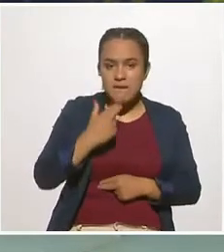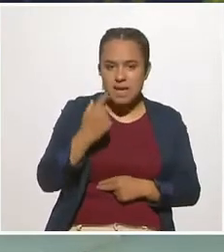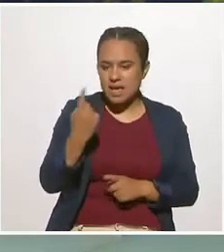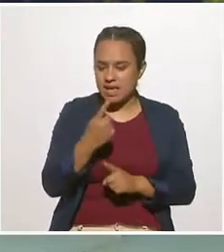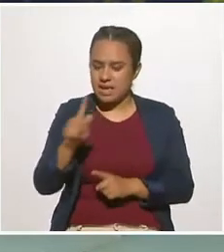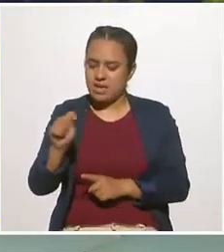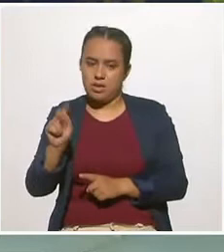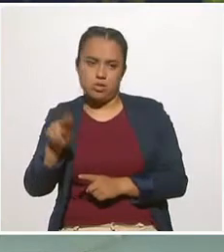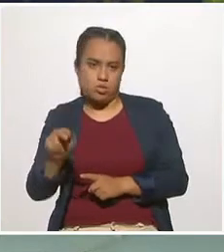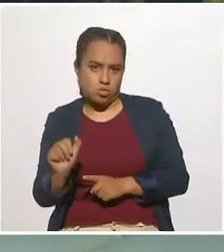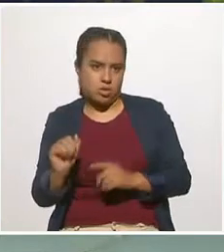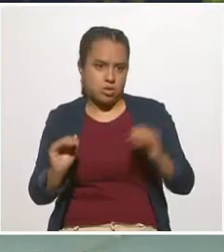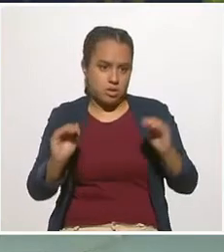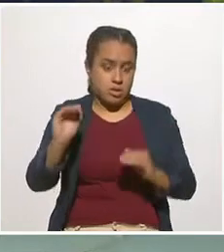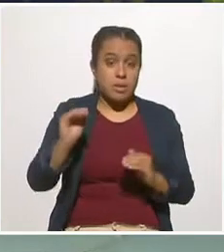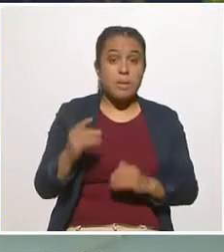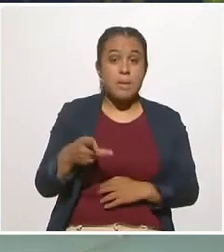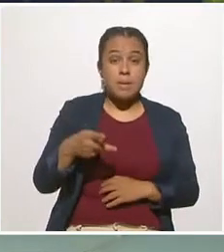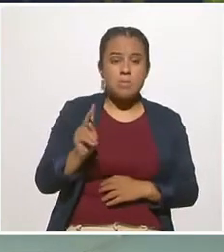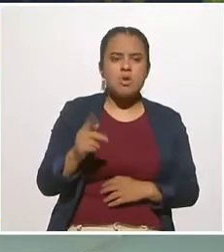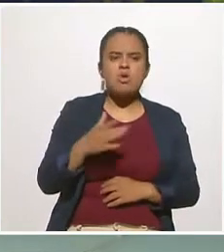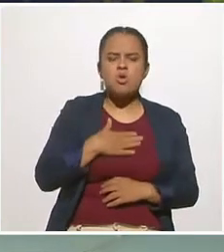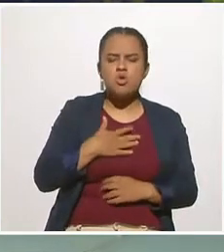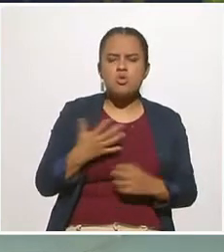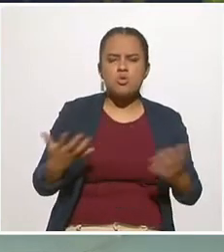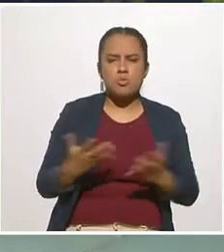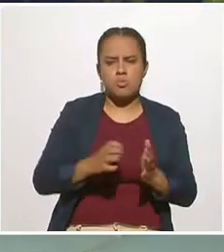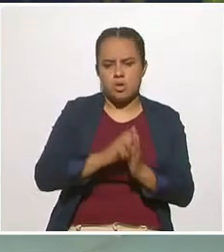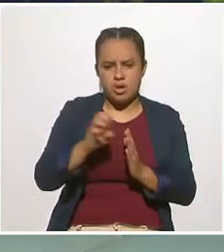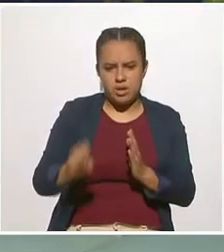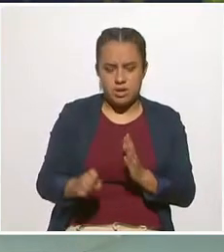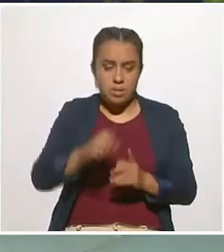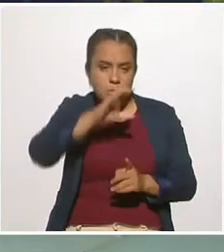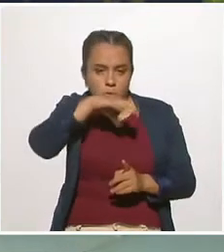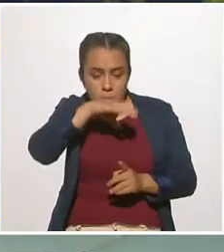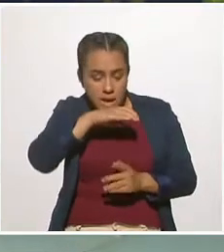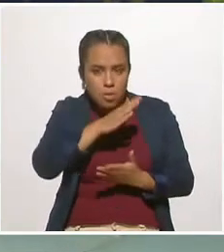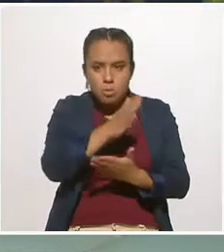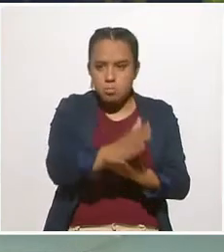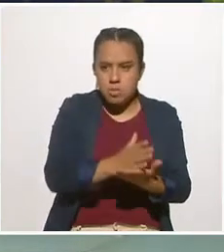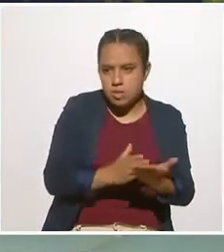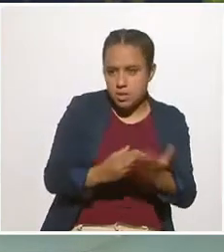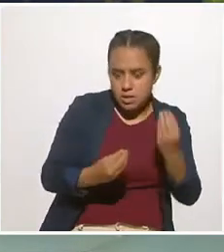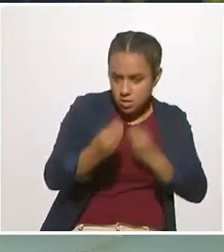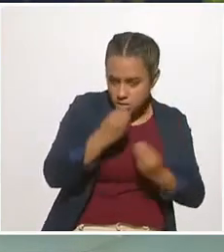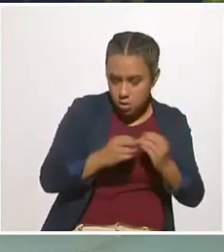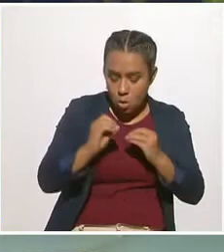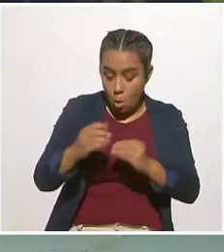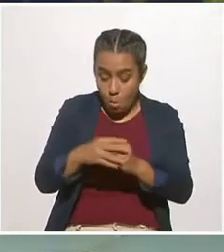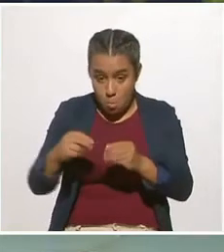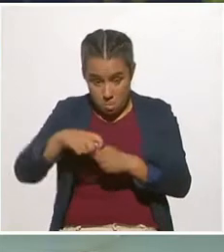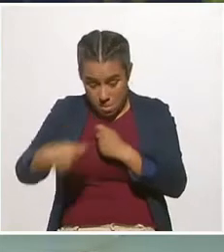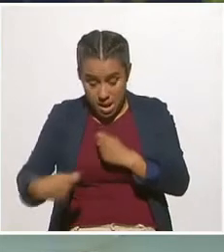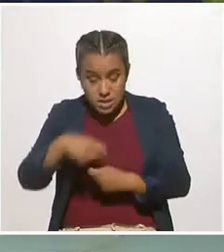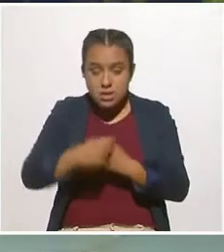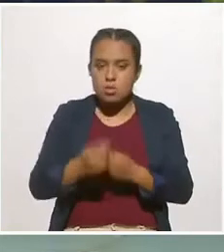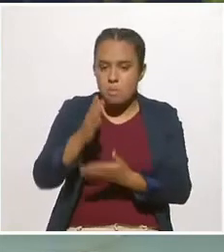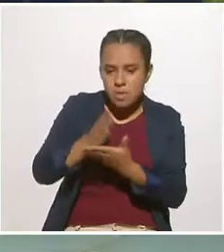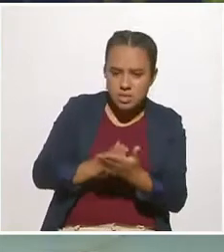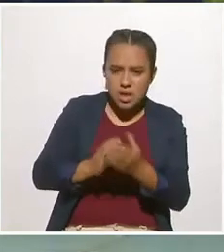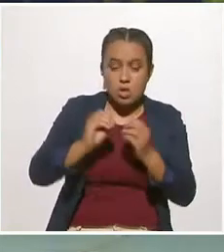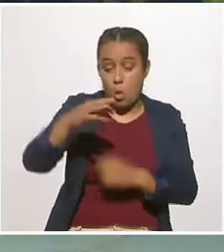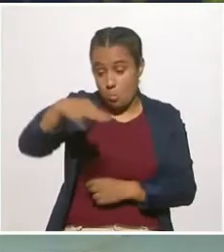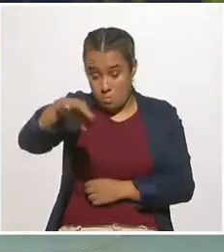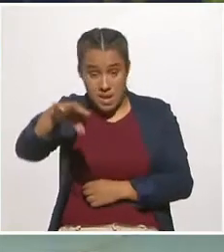embargo, lo que yo puedo hacer es comerme nada más la mitad del mango, comerme la mitad del plátano, por ejemplo, la mitad de la pera, en lugar de la pieza